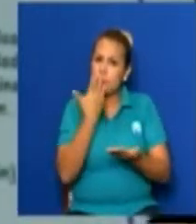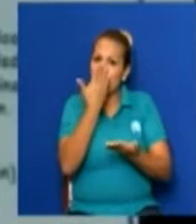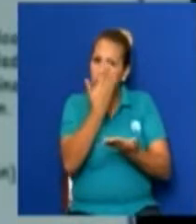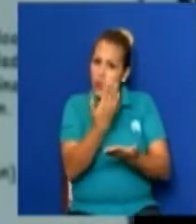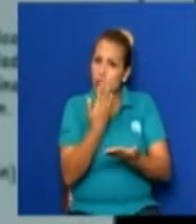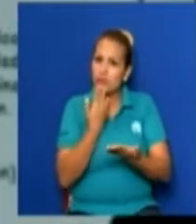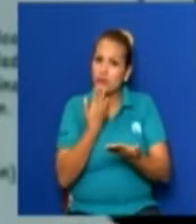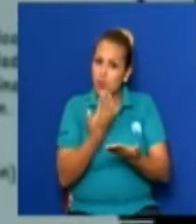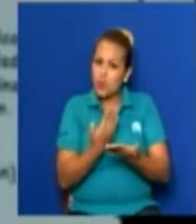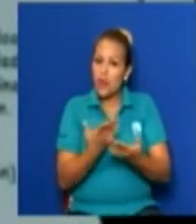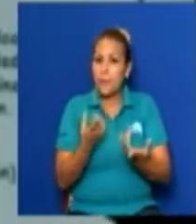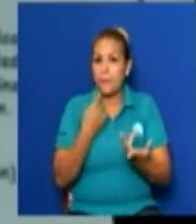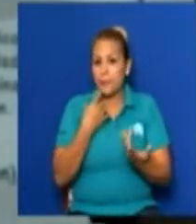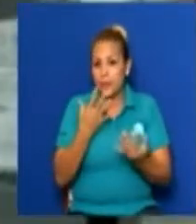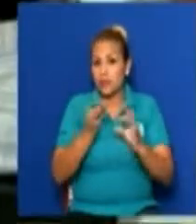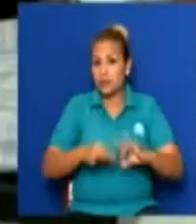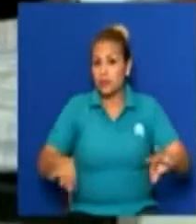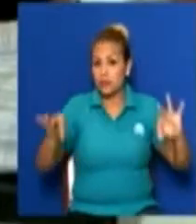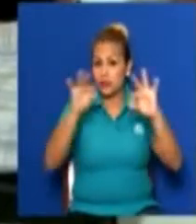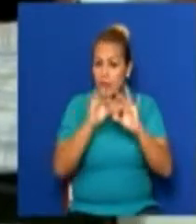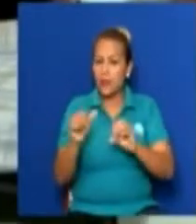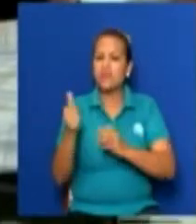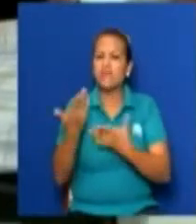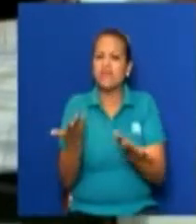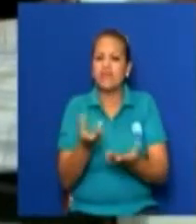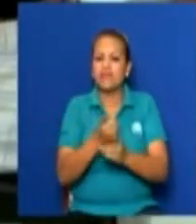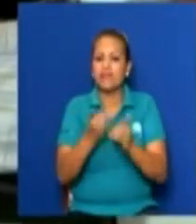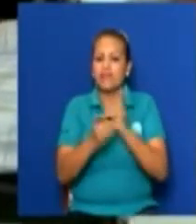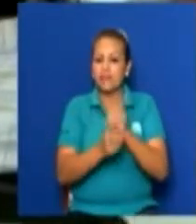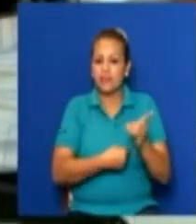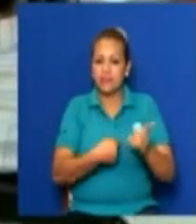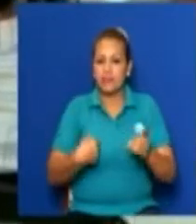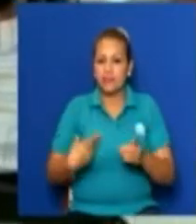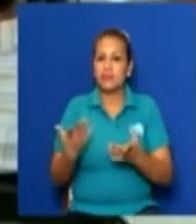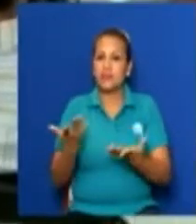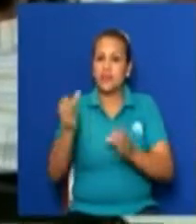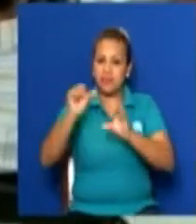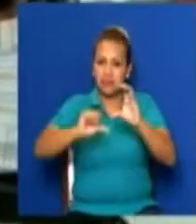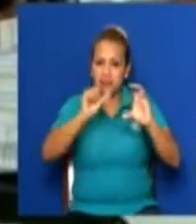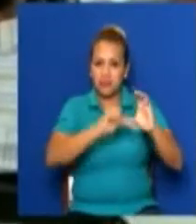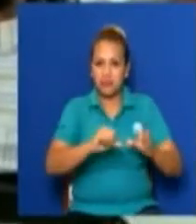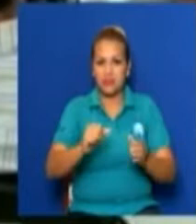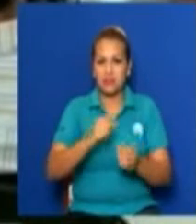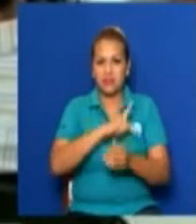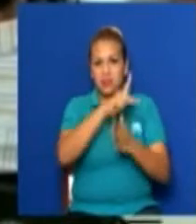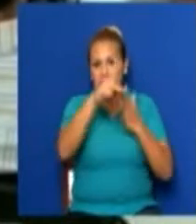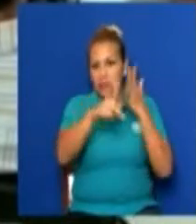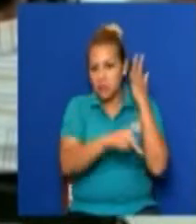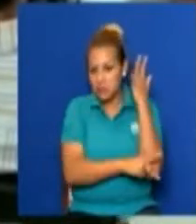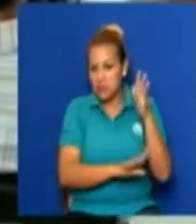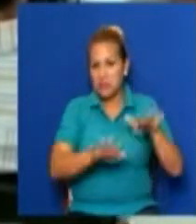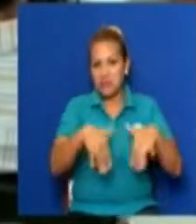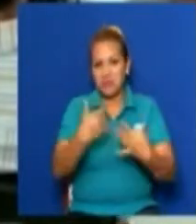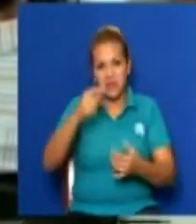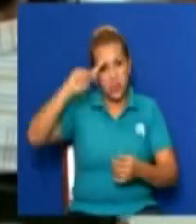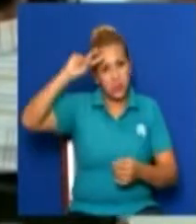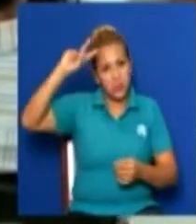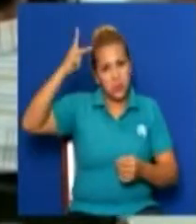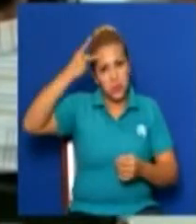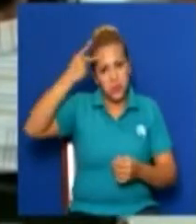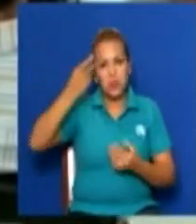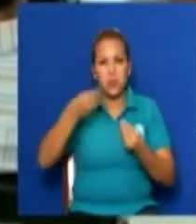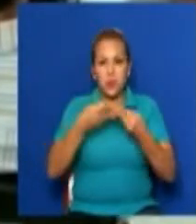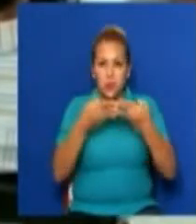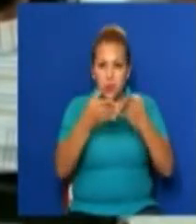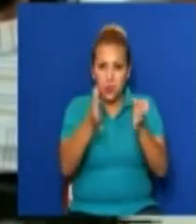lo que tiene que hacer cada país para ir adaptando en sus políticas públicas eso.